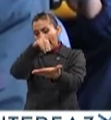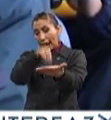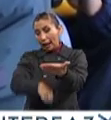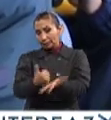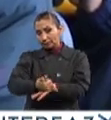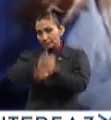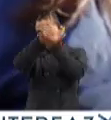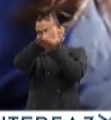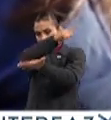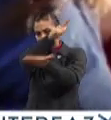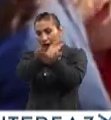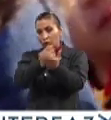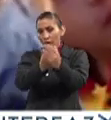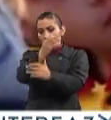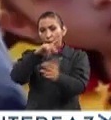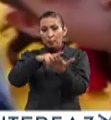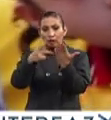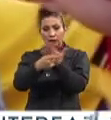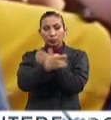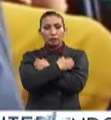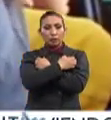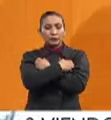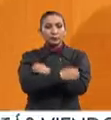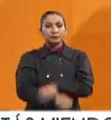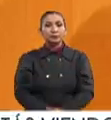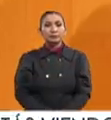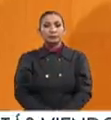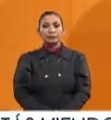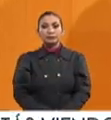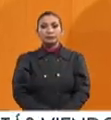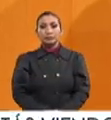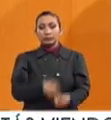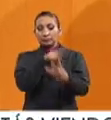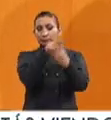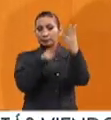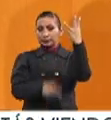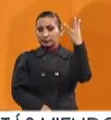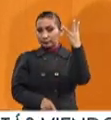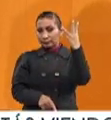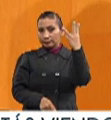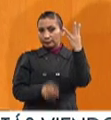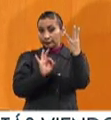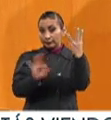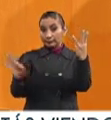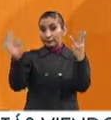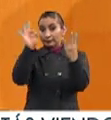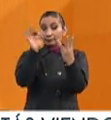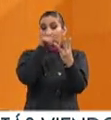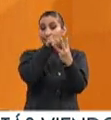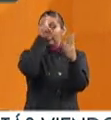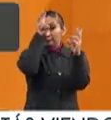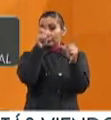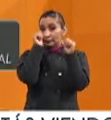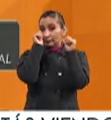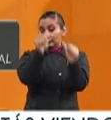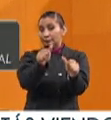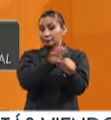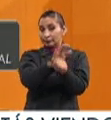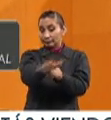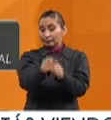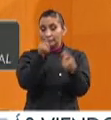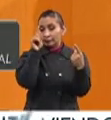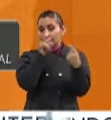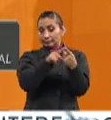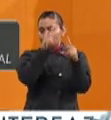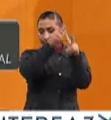darán sustento legal al nuevo proyecto educativo. Nuestros tres principales temas de atención